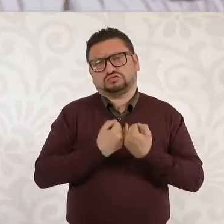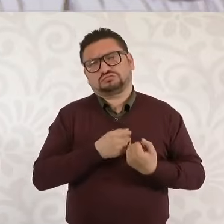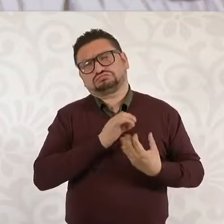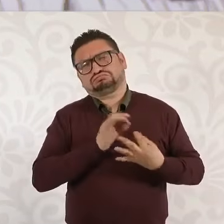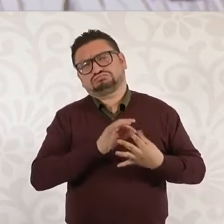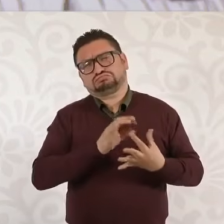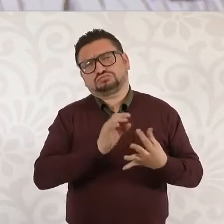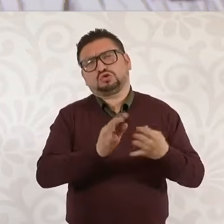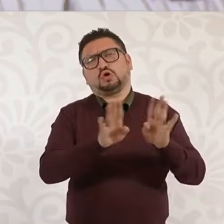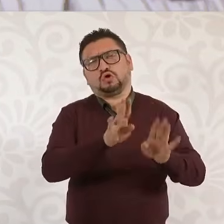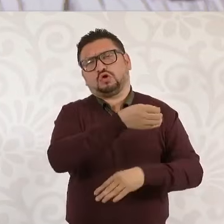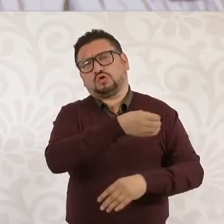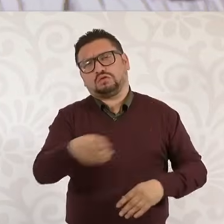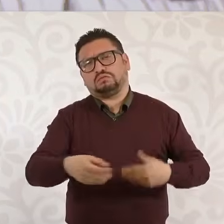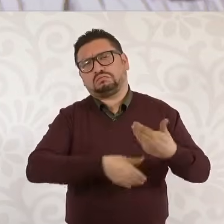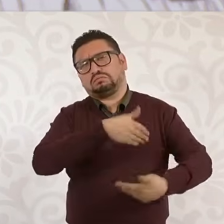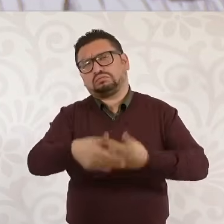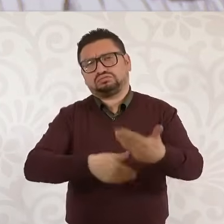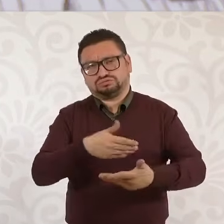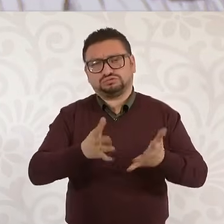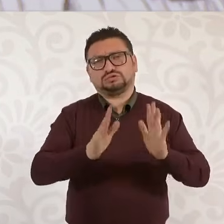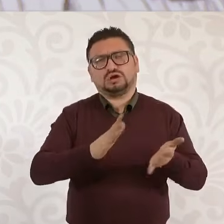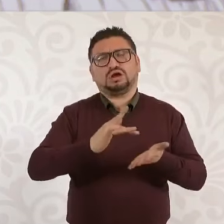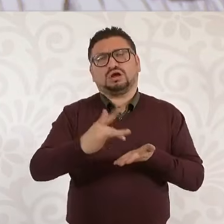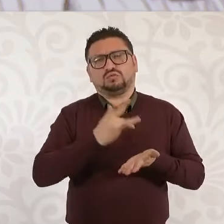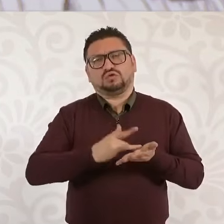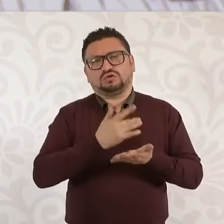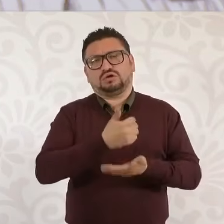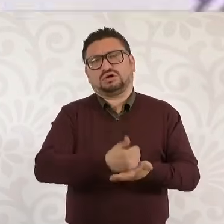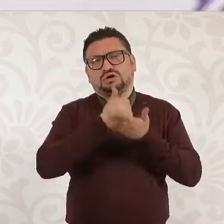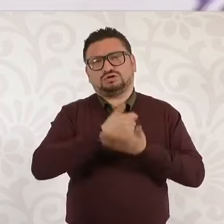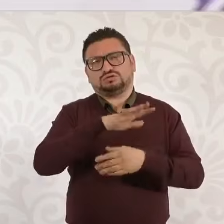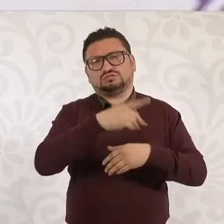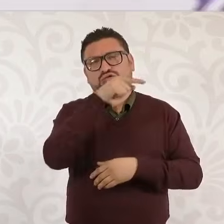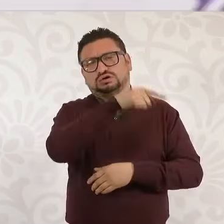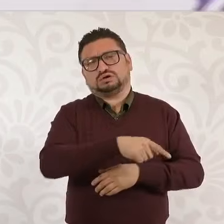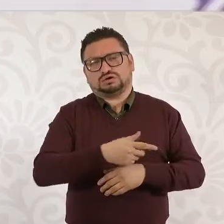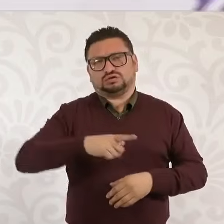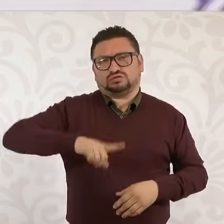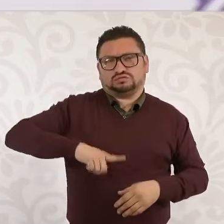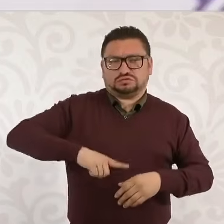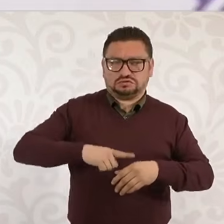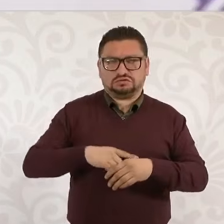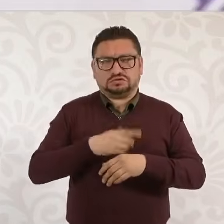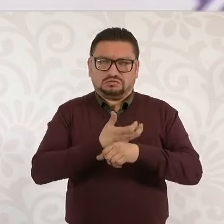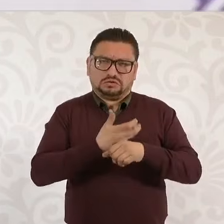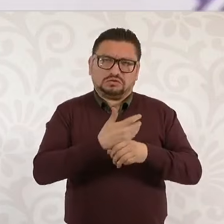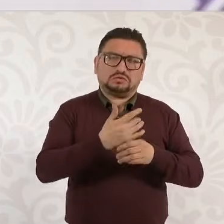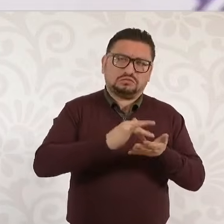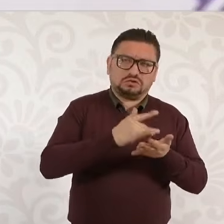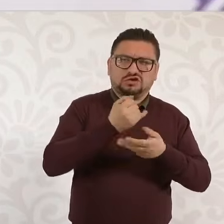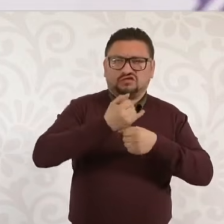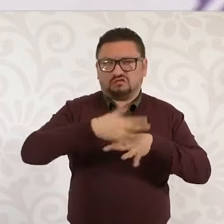había sido el operativo, que habíamos tenido ayuda en inteligencia por parte del gobierno de los Estados Unidos,